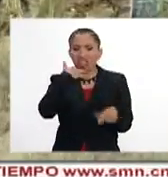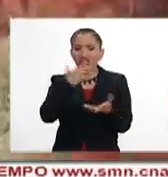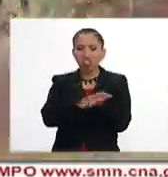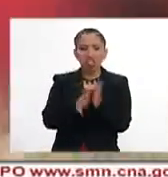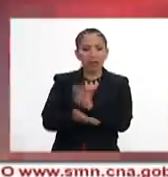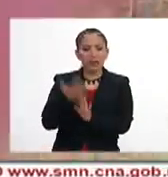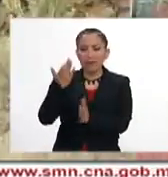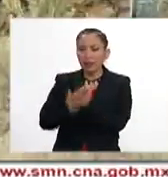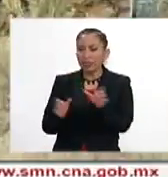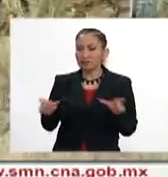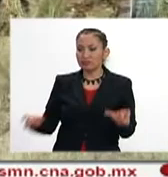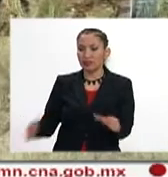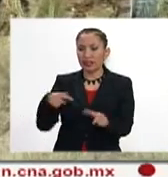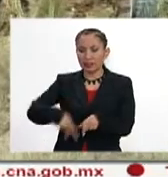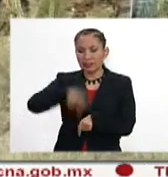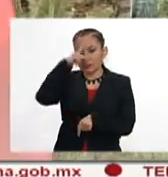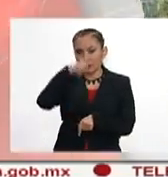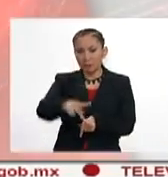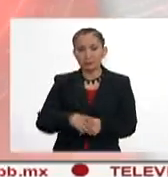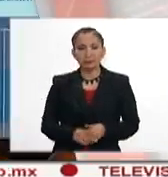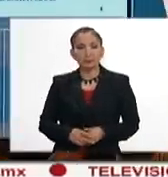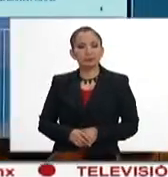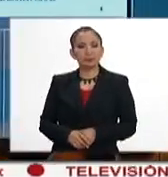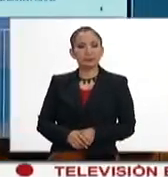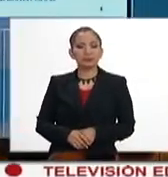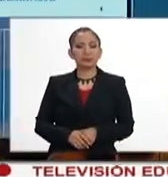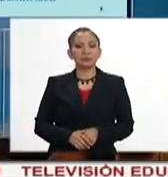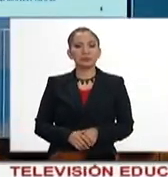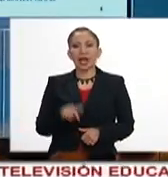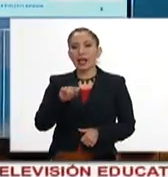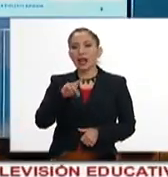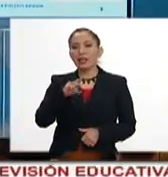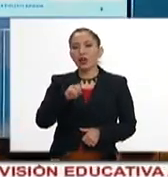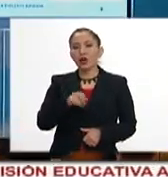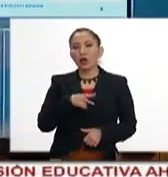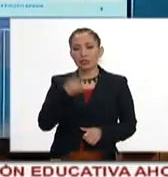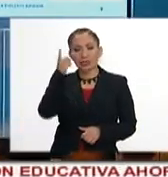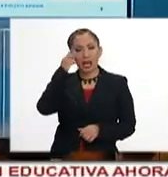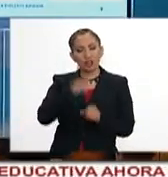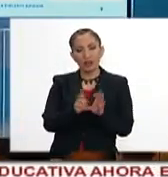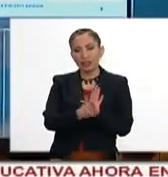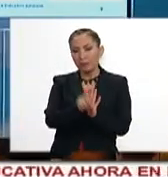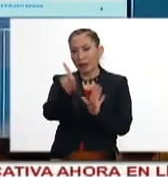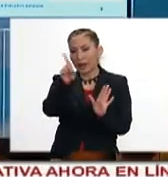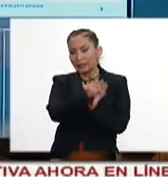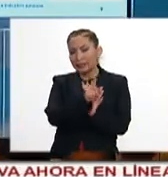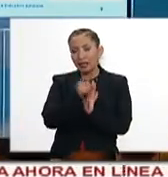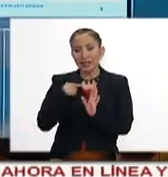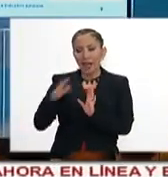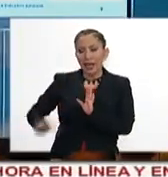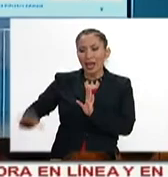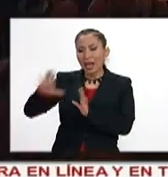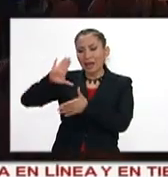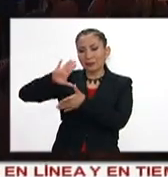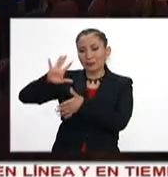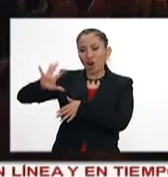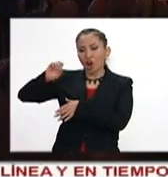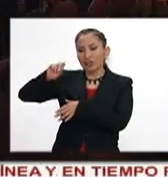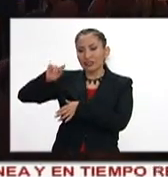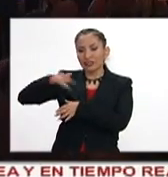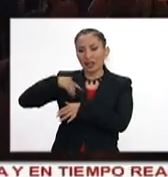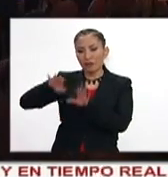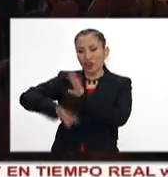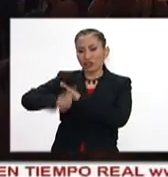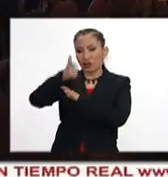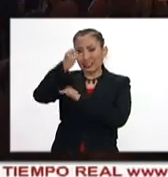corrupción y la inseguridad en nuestro país. Alejandro Werner, director del Departamento del Hemisferio Occidental del Fondo